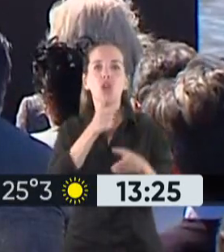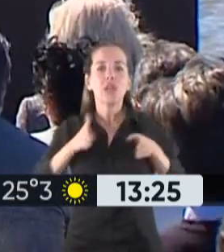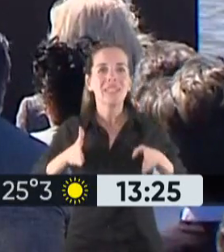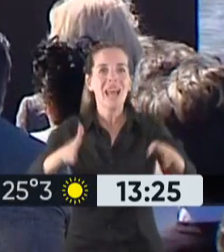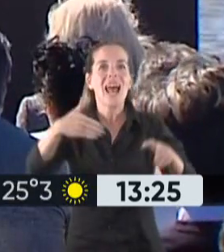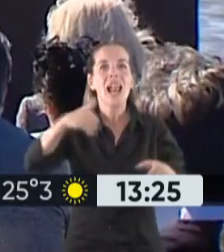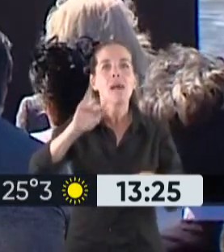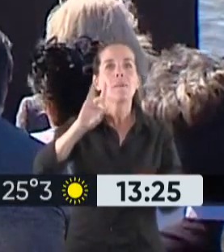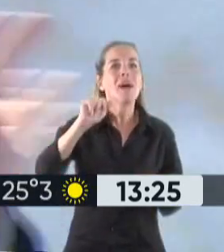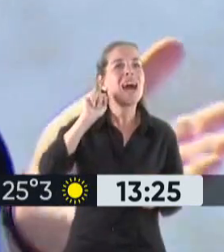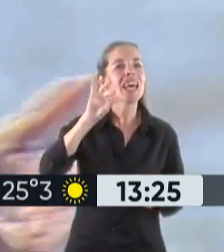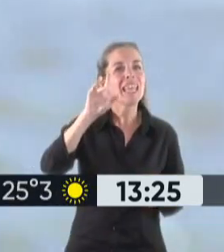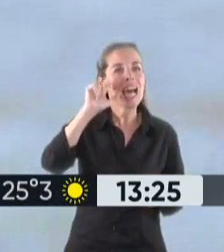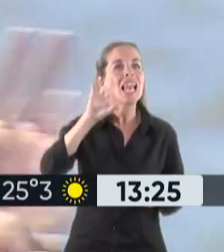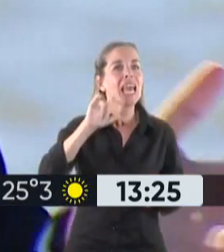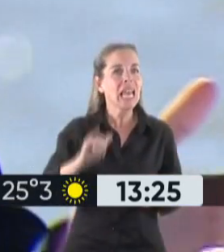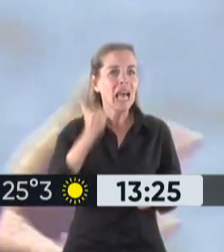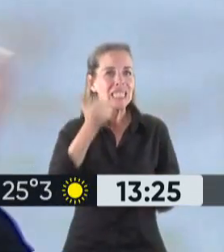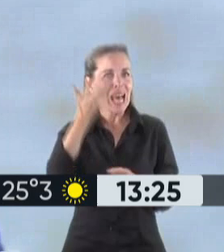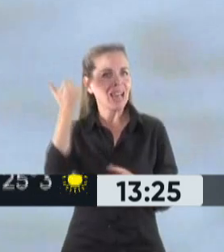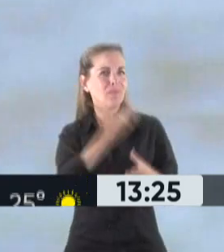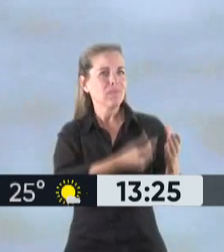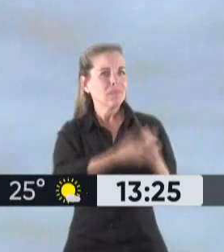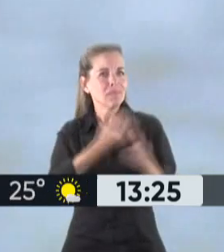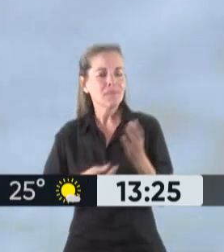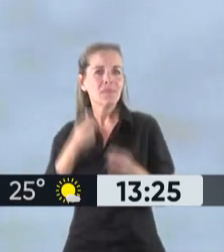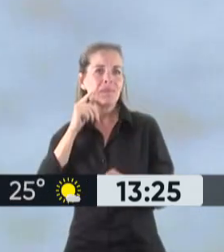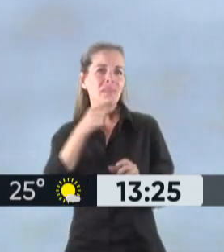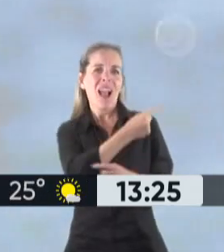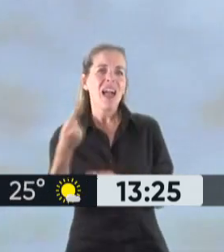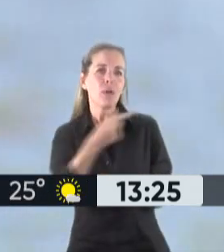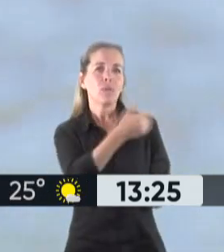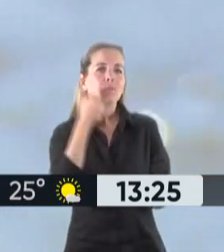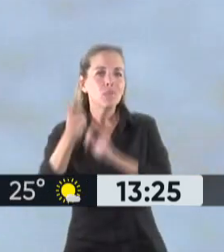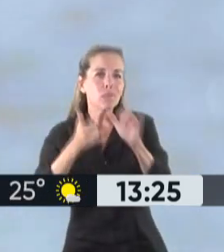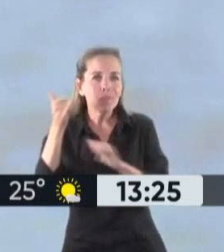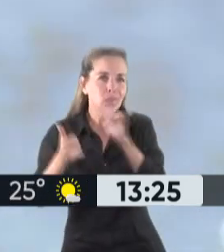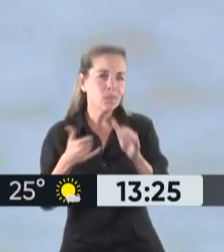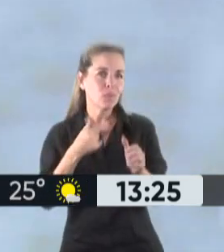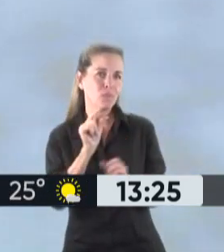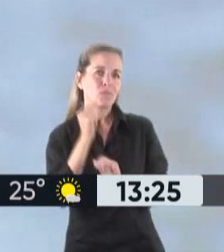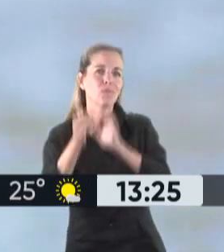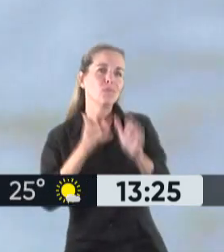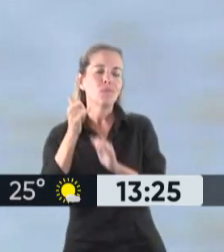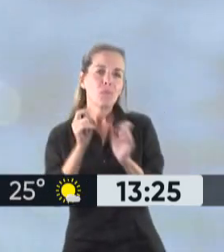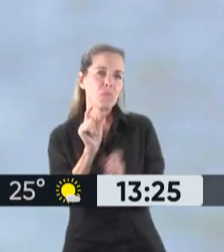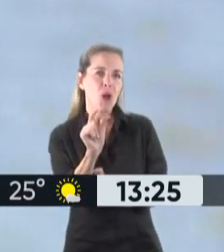que ya tuvo todas las vicisitudes que explicaron quienes me precedieron en la palabra, con lo cual poco me queda por agregar.